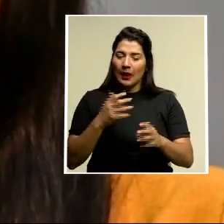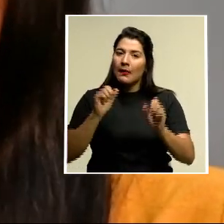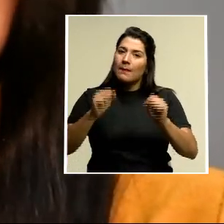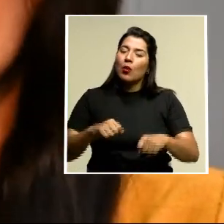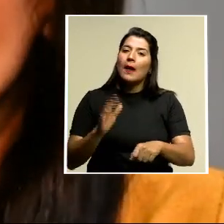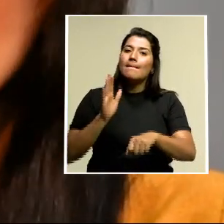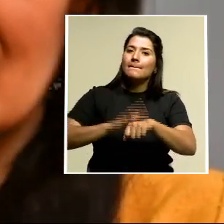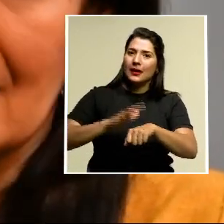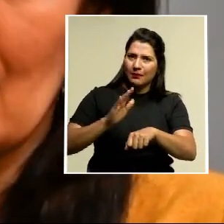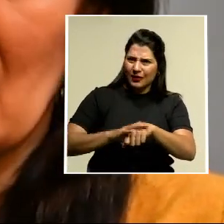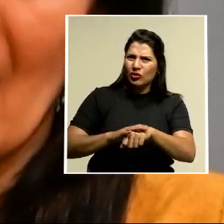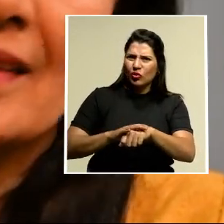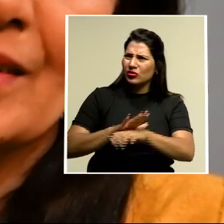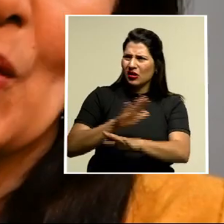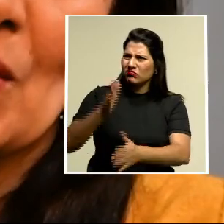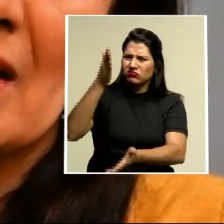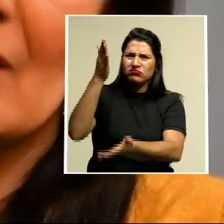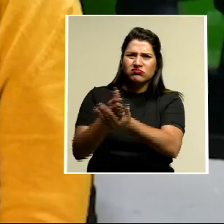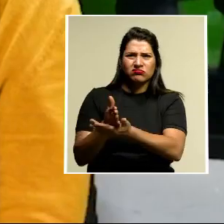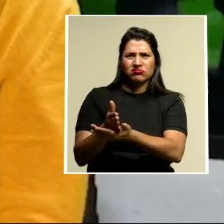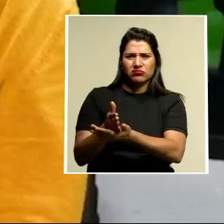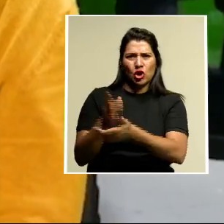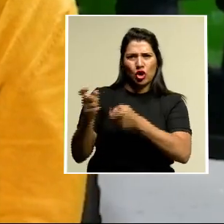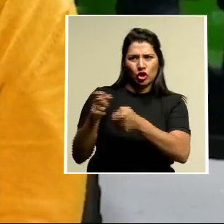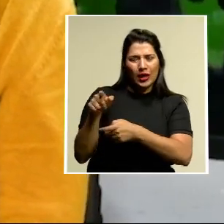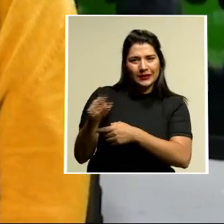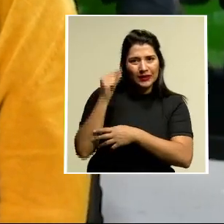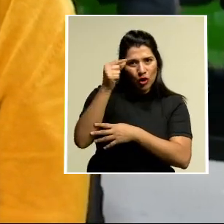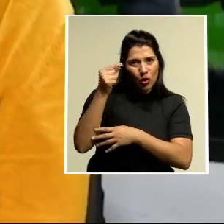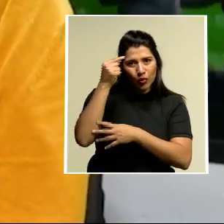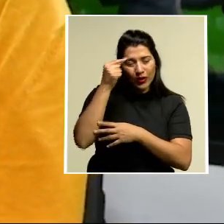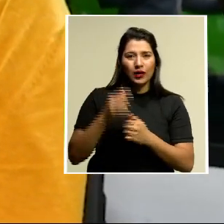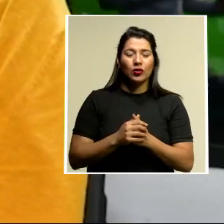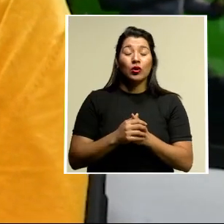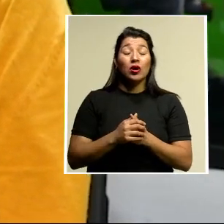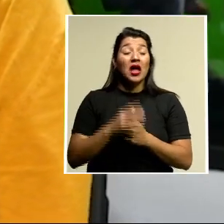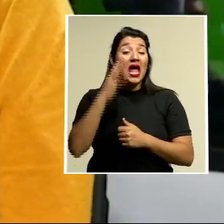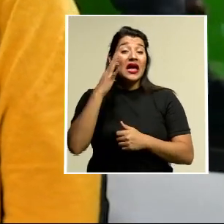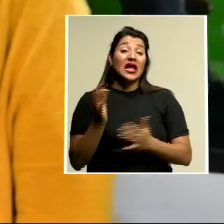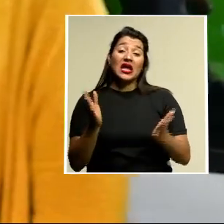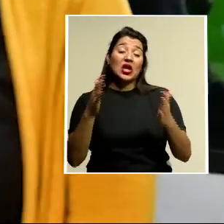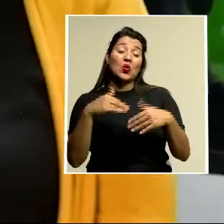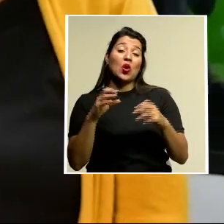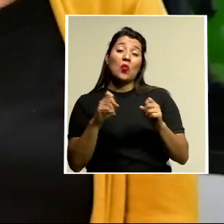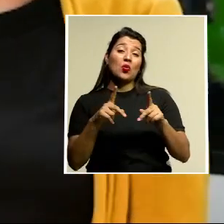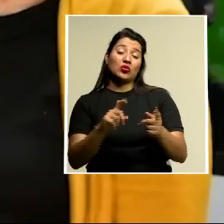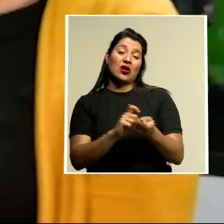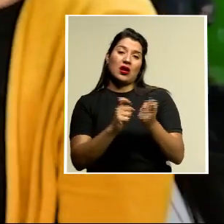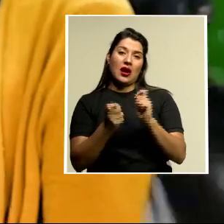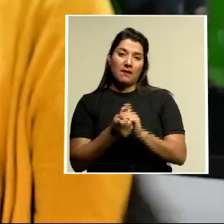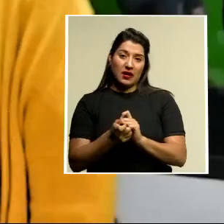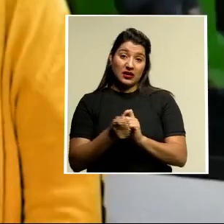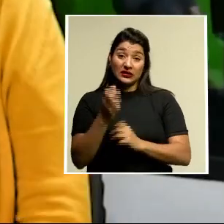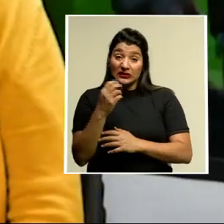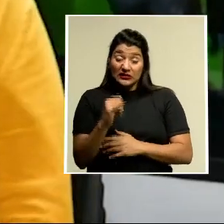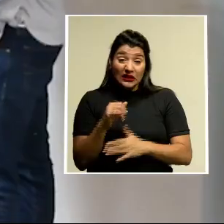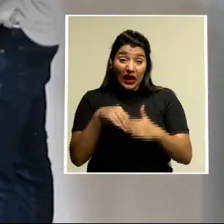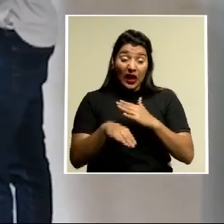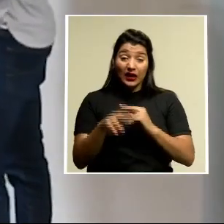manifestaciones contra su gobierno en 2018, y considera que está preparando el camino para postularse a un cuarto mandato